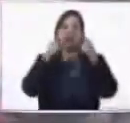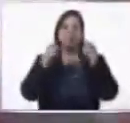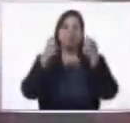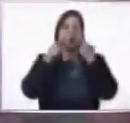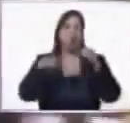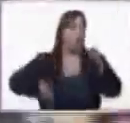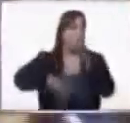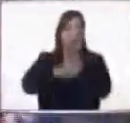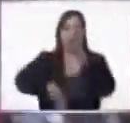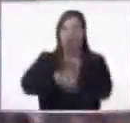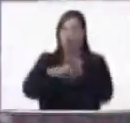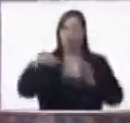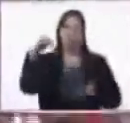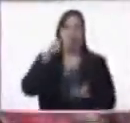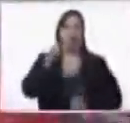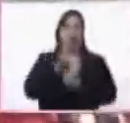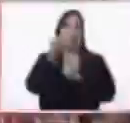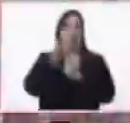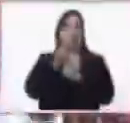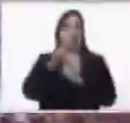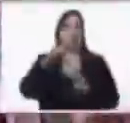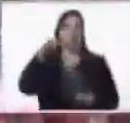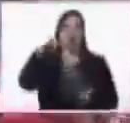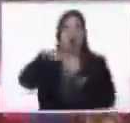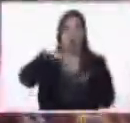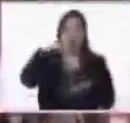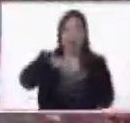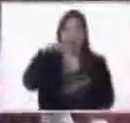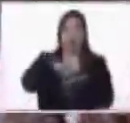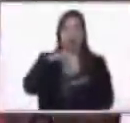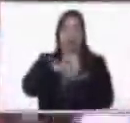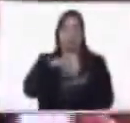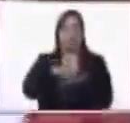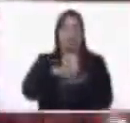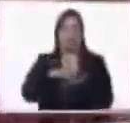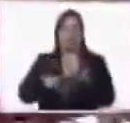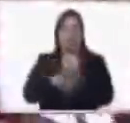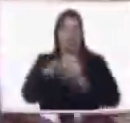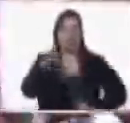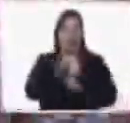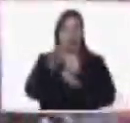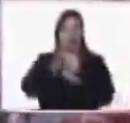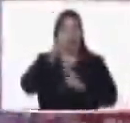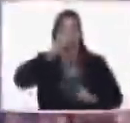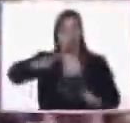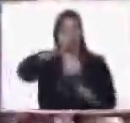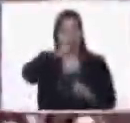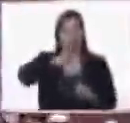Miranda a gobernar y apoyar al pueblo.